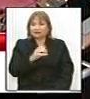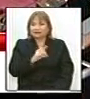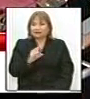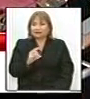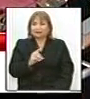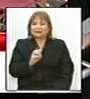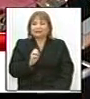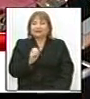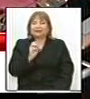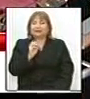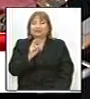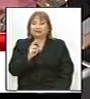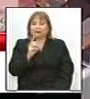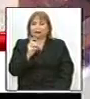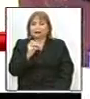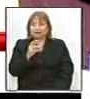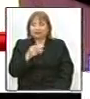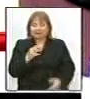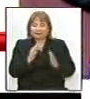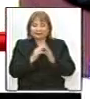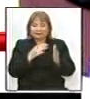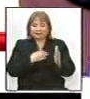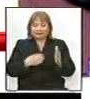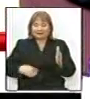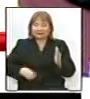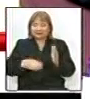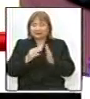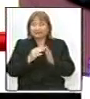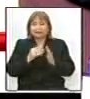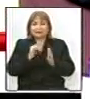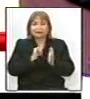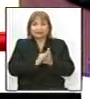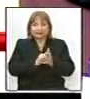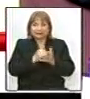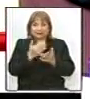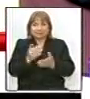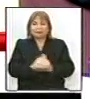uso de la palabra al señor ministro de Vivienda, Javier Román Piqué del Pozo, para